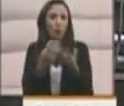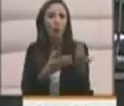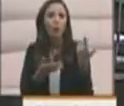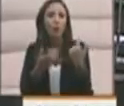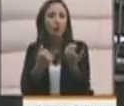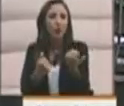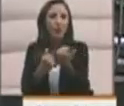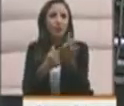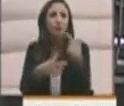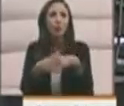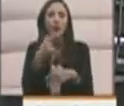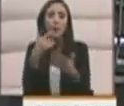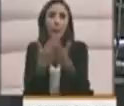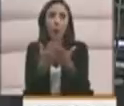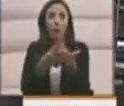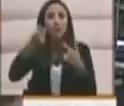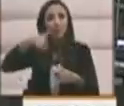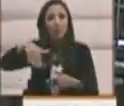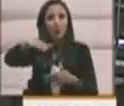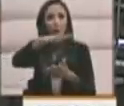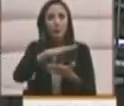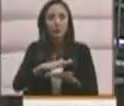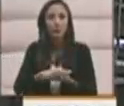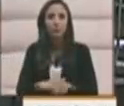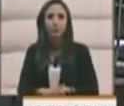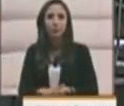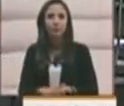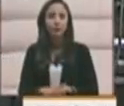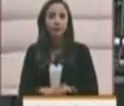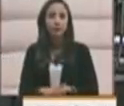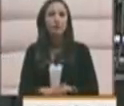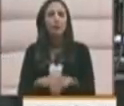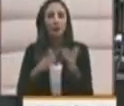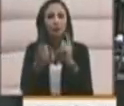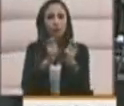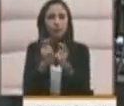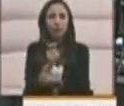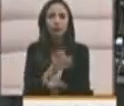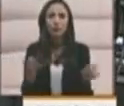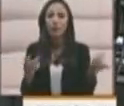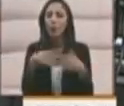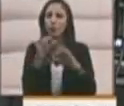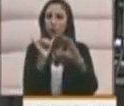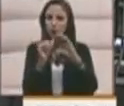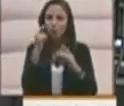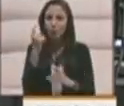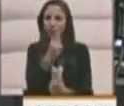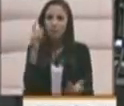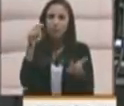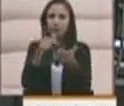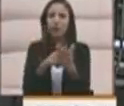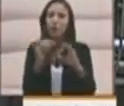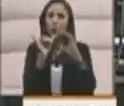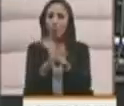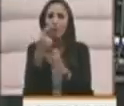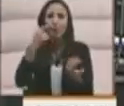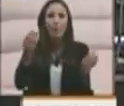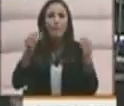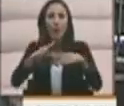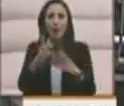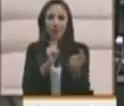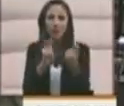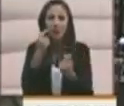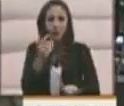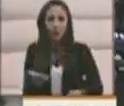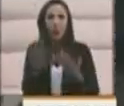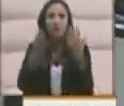propuestas de dichos campesinos. Para ver la integralidad de la entrevista, usted puede hacerlo a través del canal YouTube de La Iguana TV. Por ahora, vean este